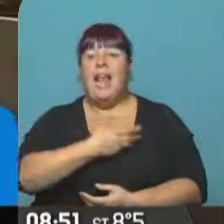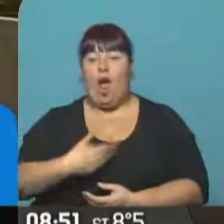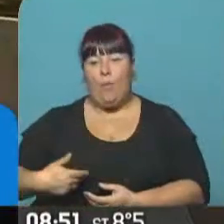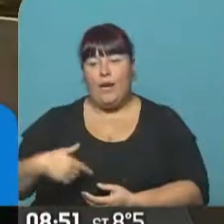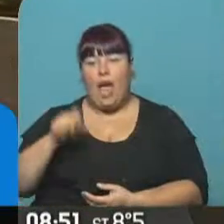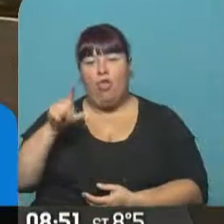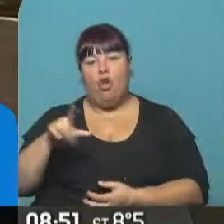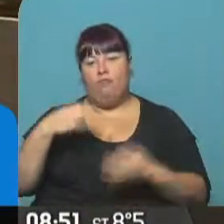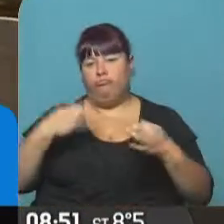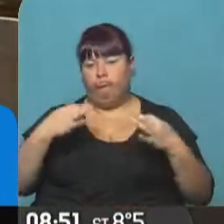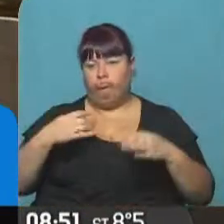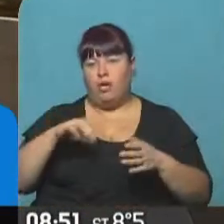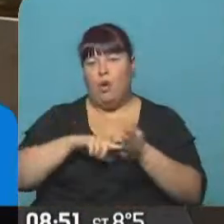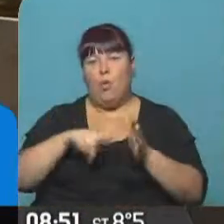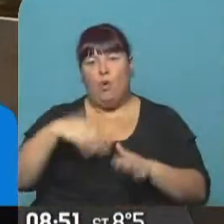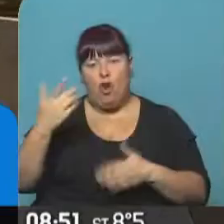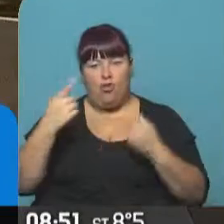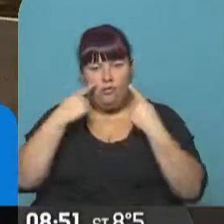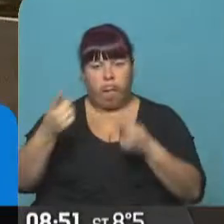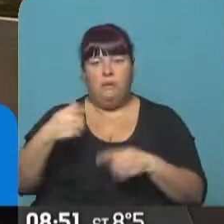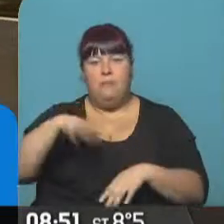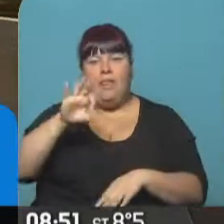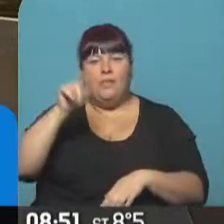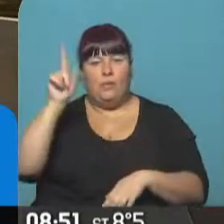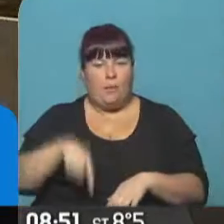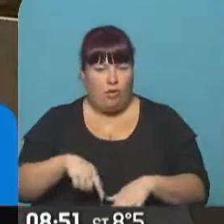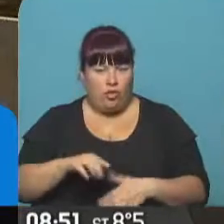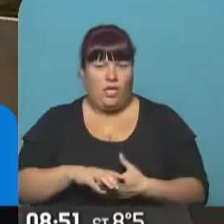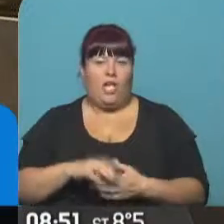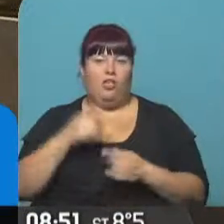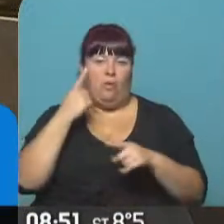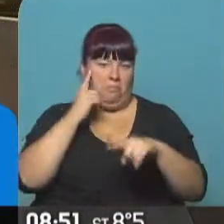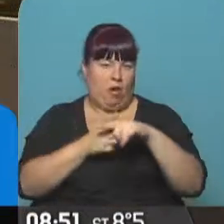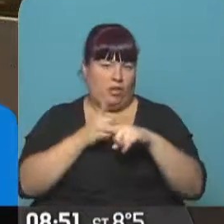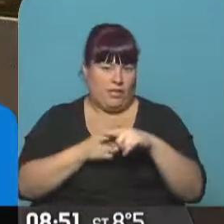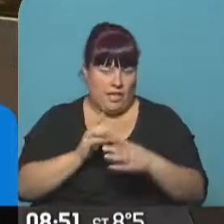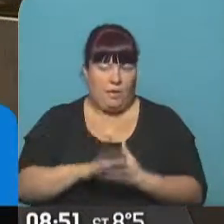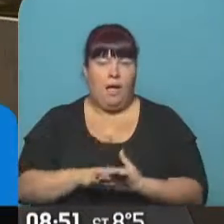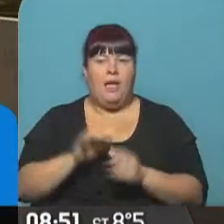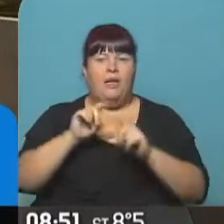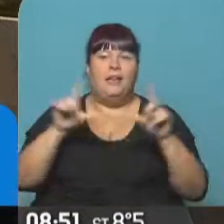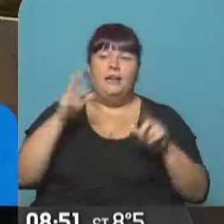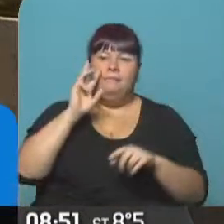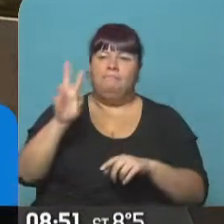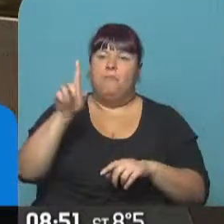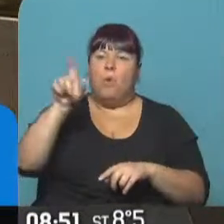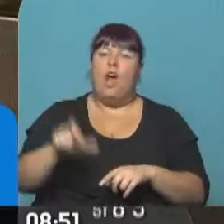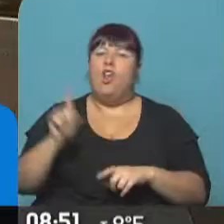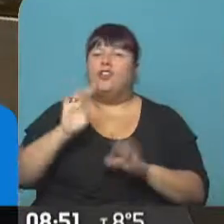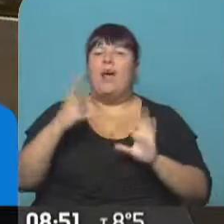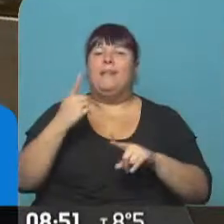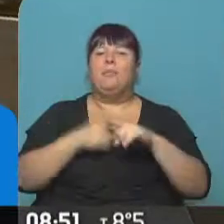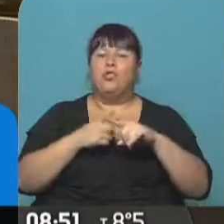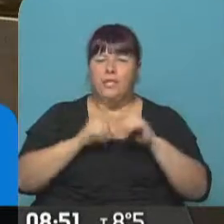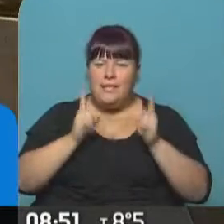imagen excepcional en el distrito que supera el 50 por ciento de imagen positiva una imagen que además no es sólo imagen